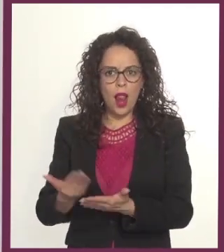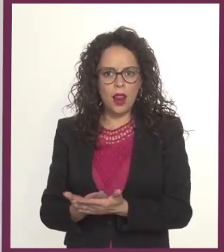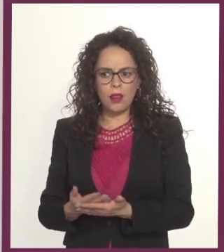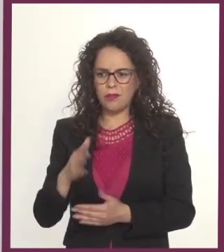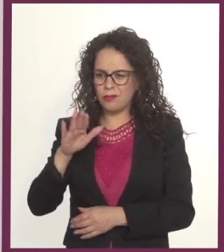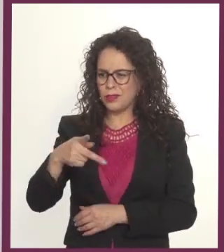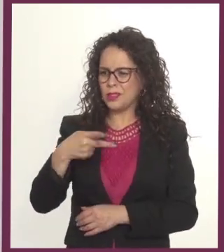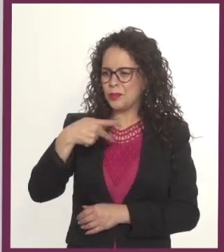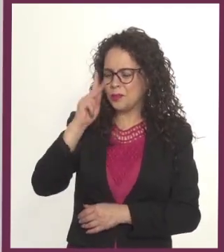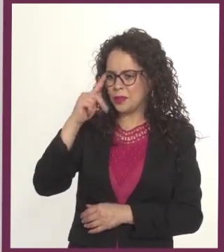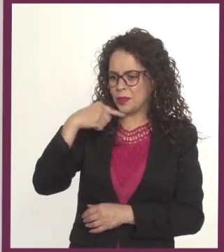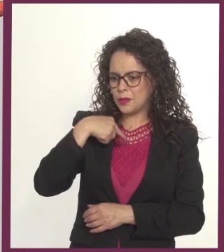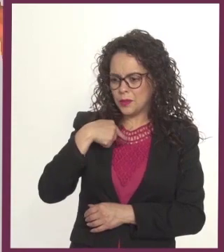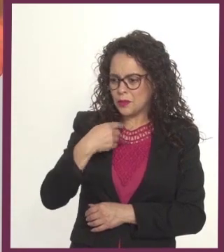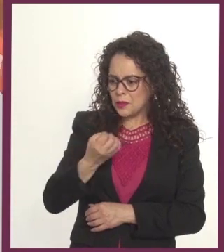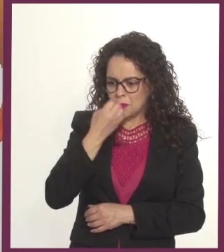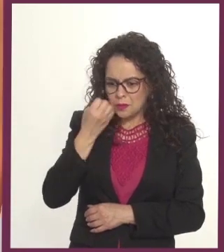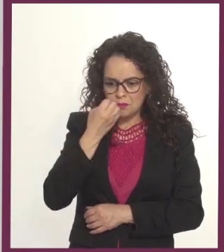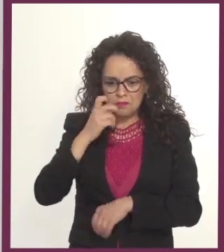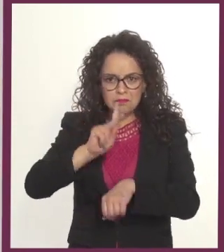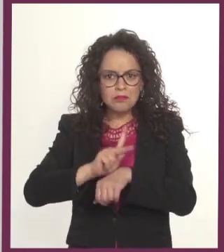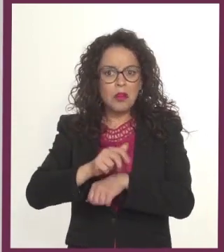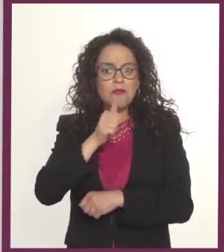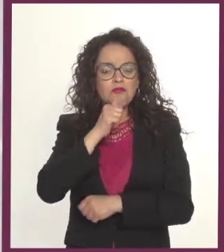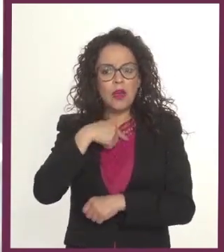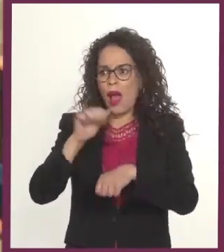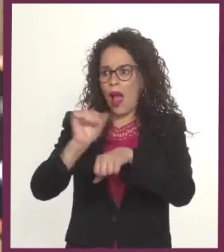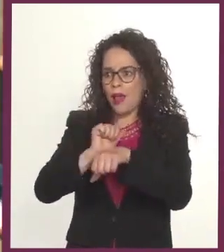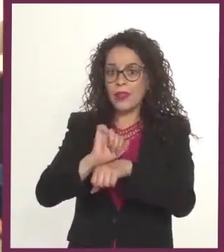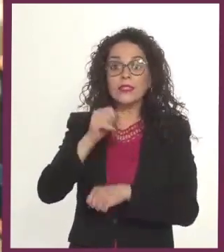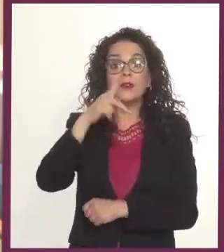no soy actor? ¡Pero quieres serlo!